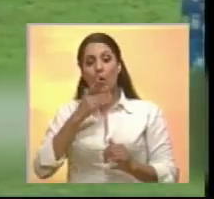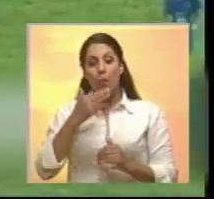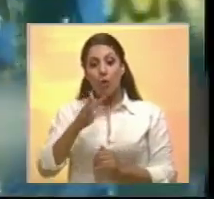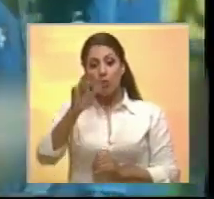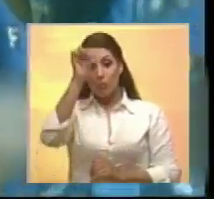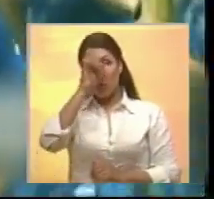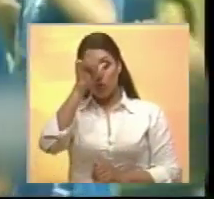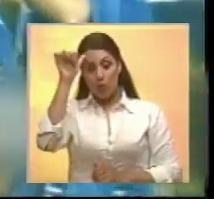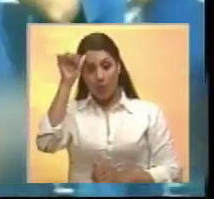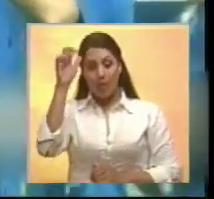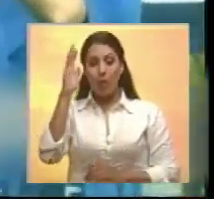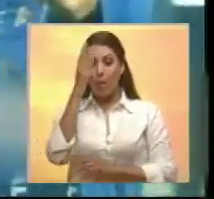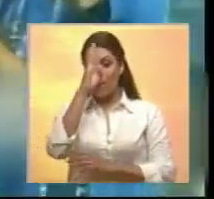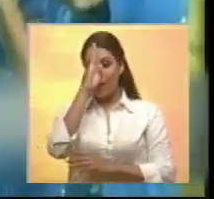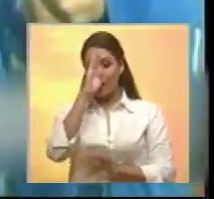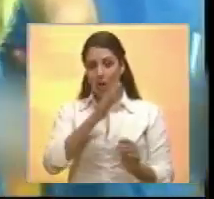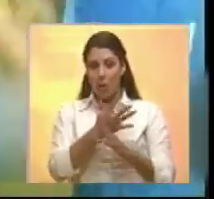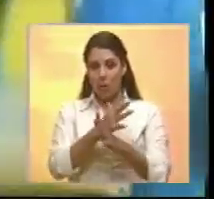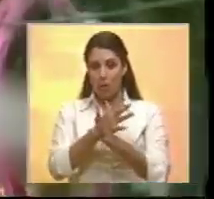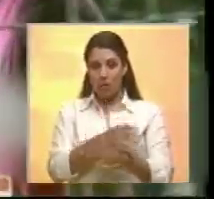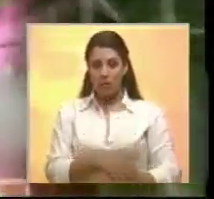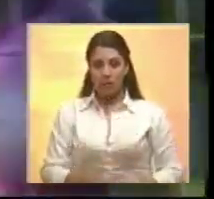próximo domingo en Barinas.